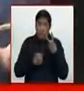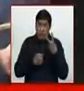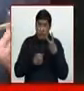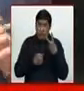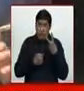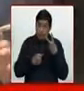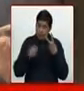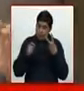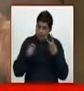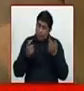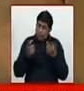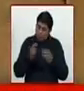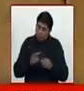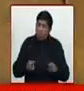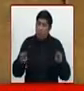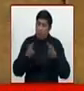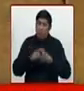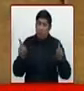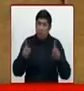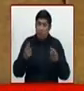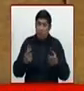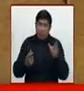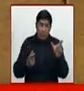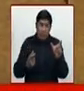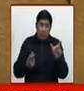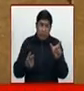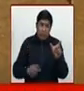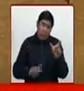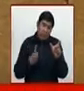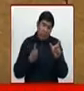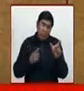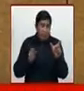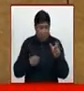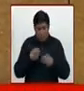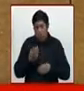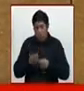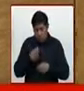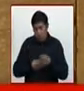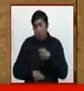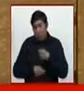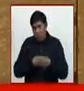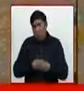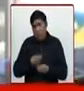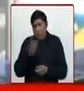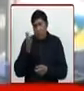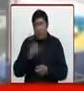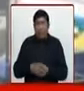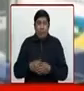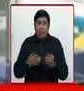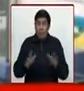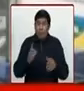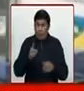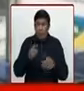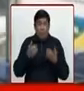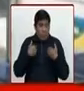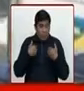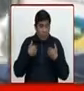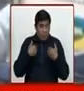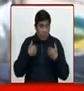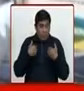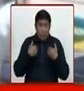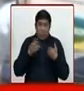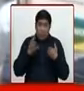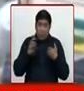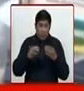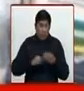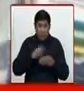dos son válidas, pero presentando una sola, sí se puede realizar cualquier tipo de transacción. Ya sea que usted tenga la